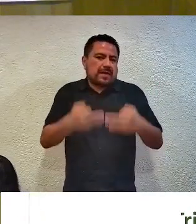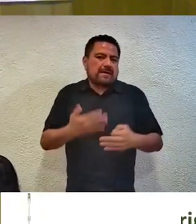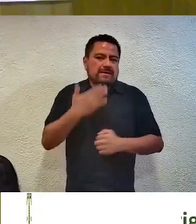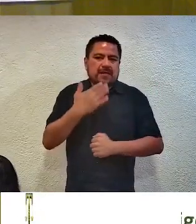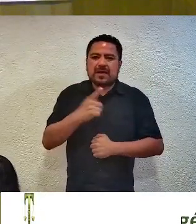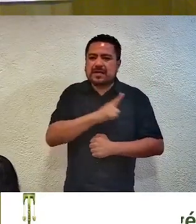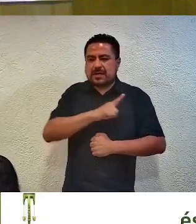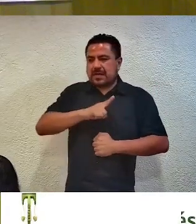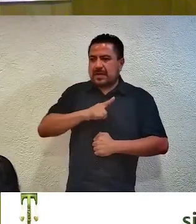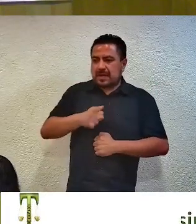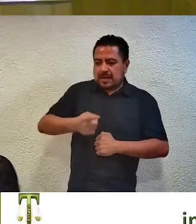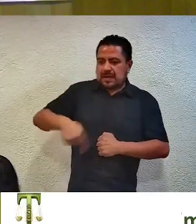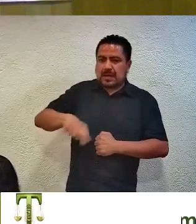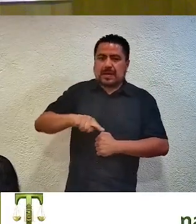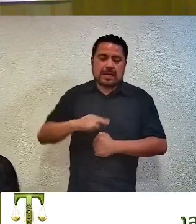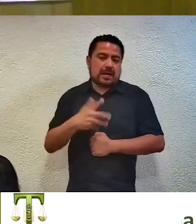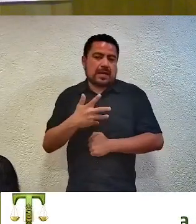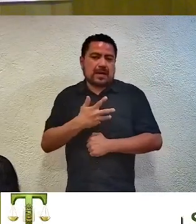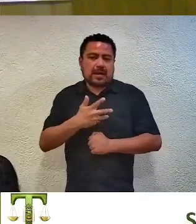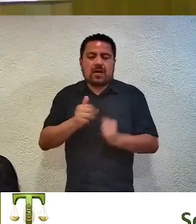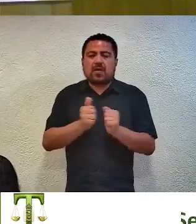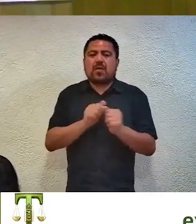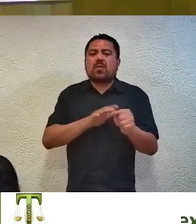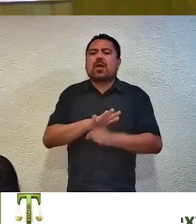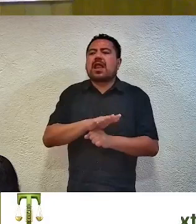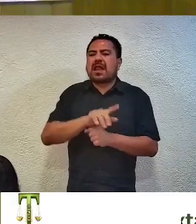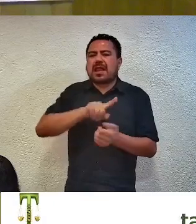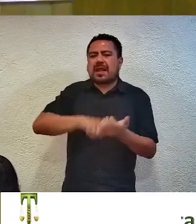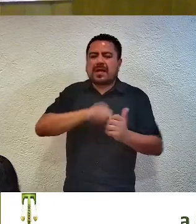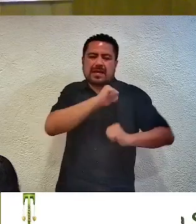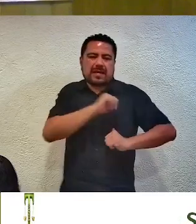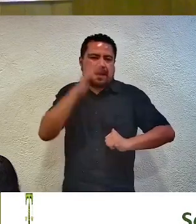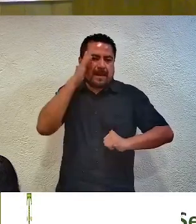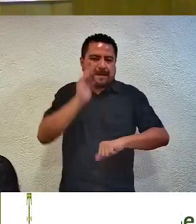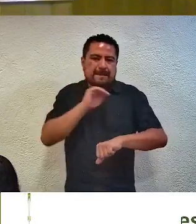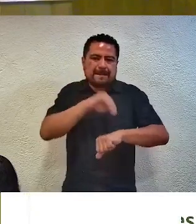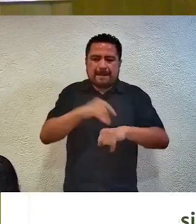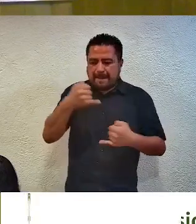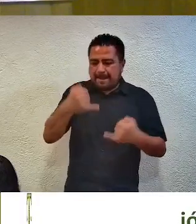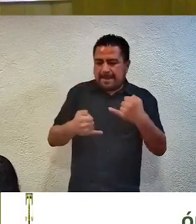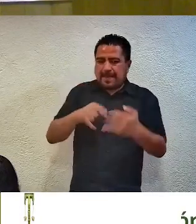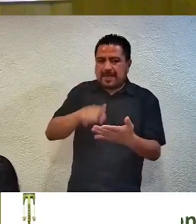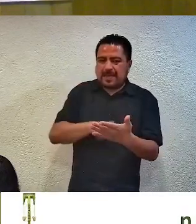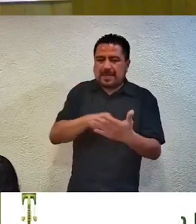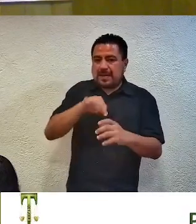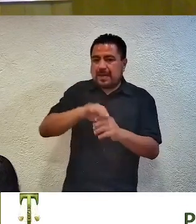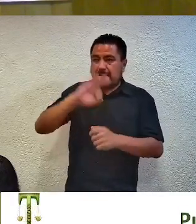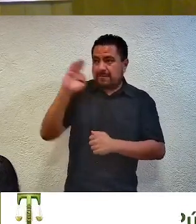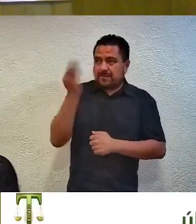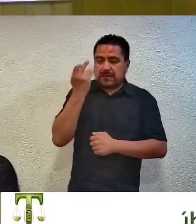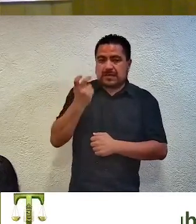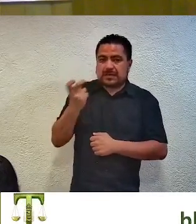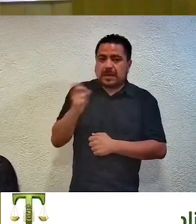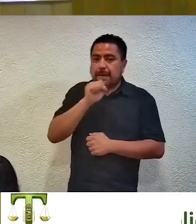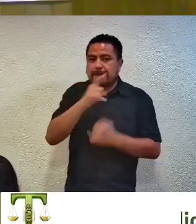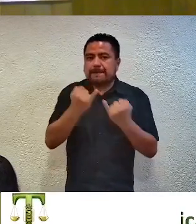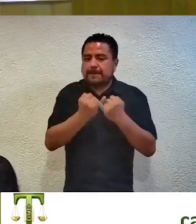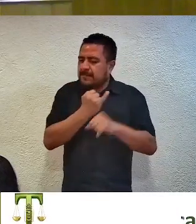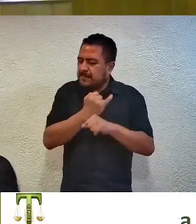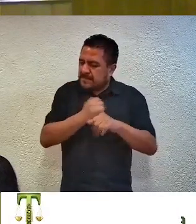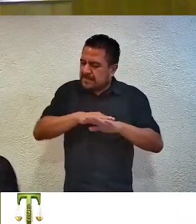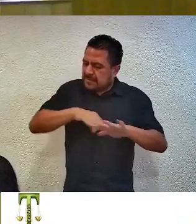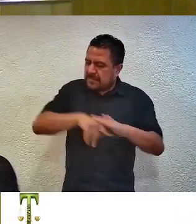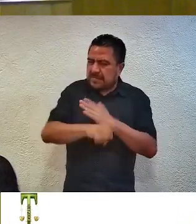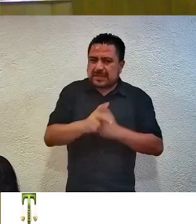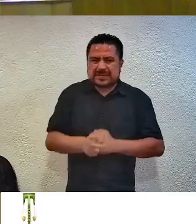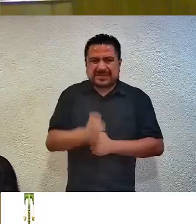las acciones afirmativas, en términos de la línea jurisprudencial marcada por el Tribunal Electoral Federal, y toda vez que se analizarán